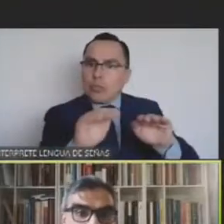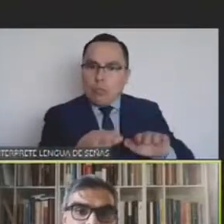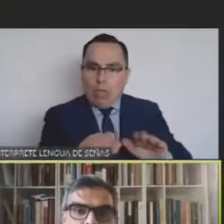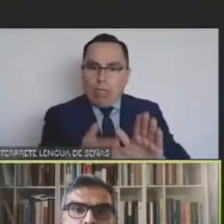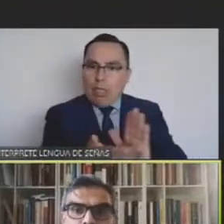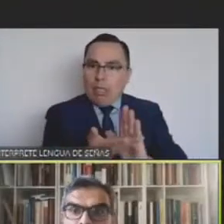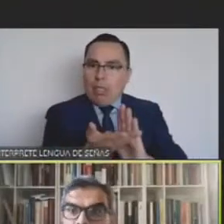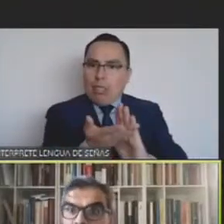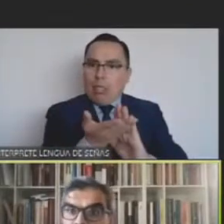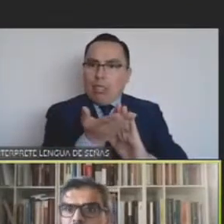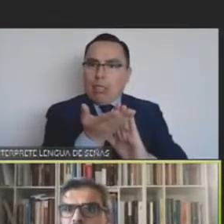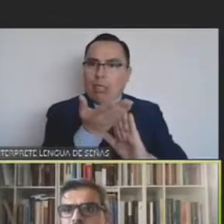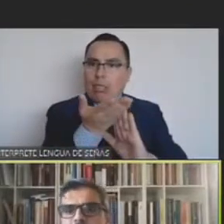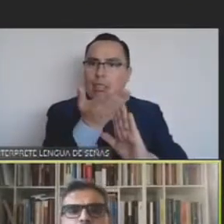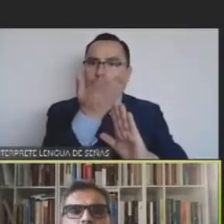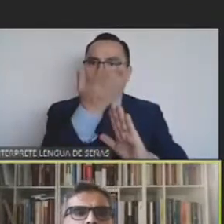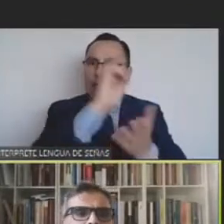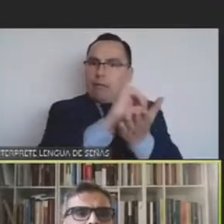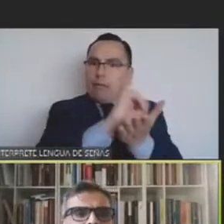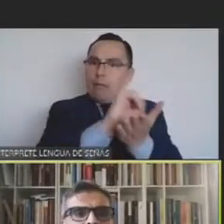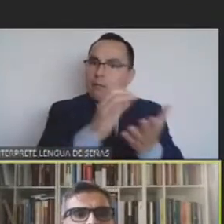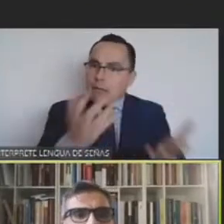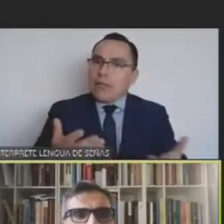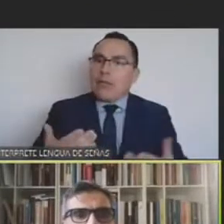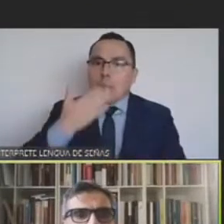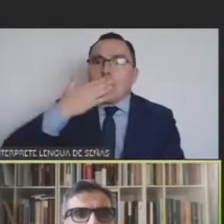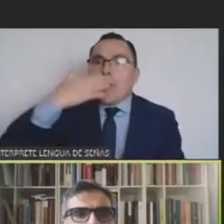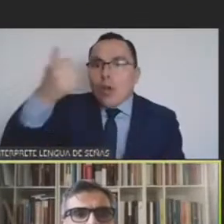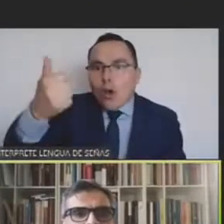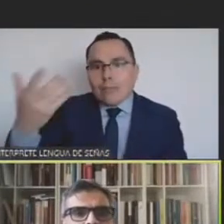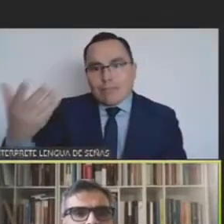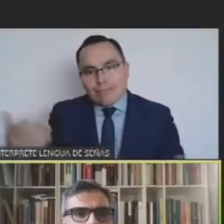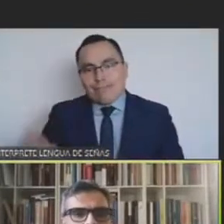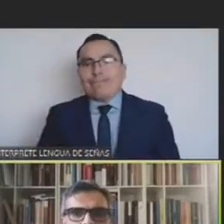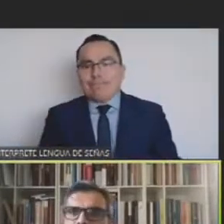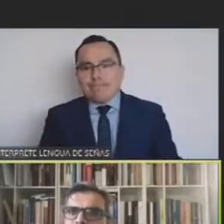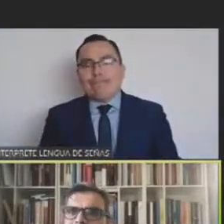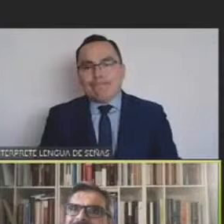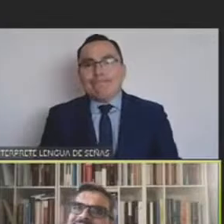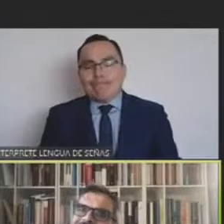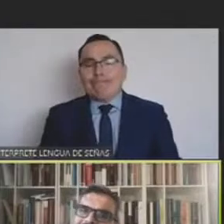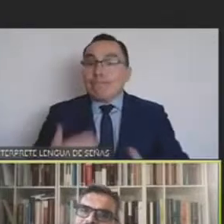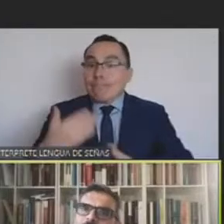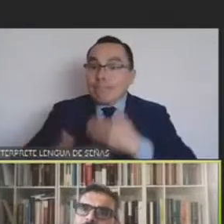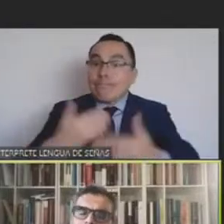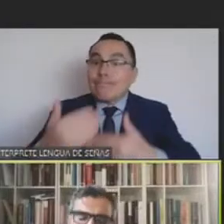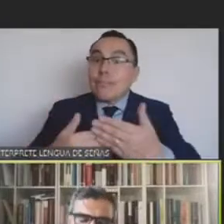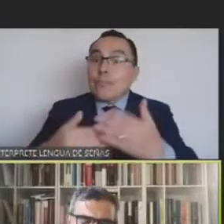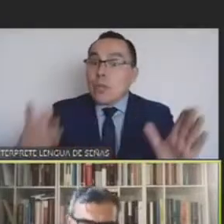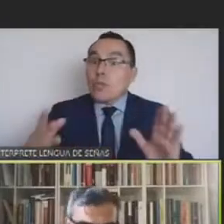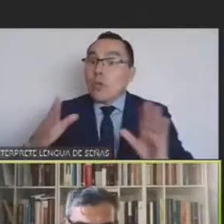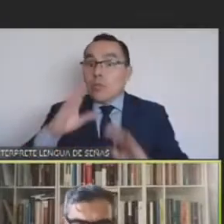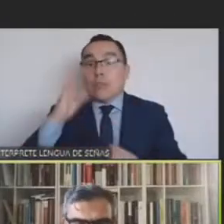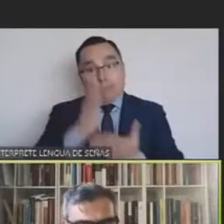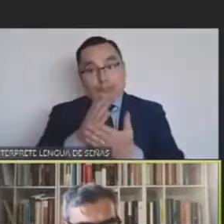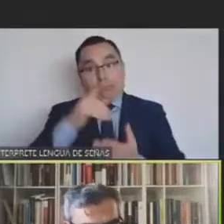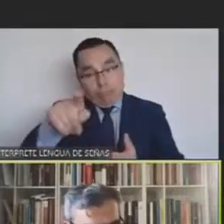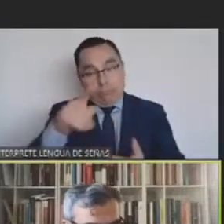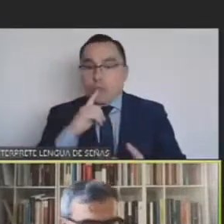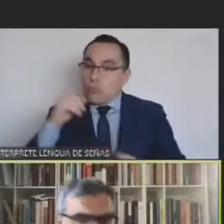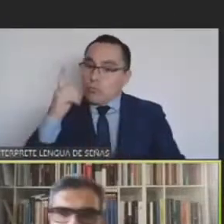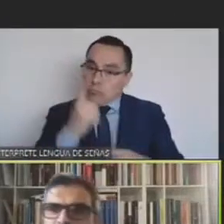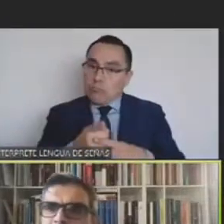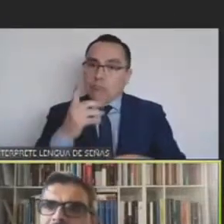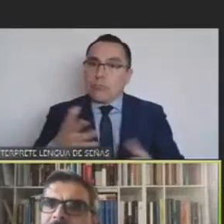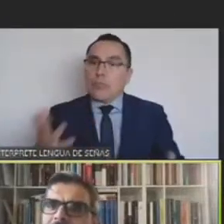desempeño de las instituciones en algún sentido debieran mejorar, ¿no? Es en rigor lo que quiero decir con esto,